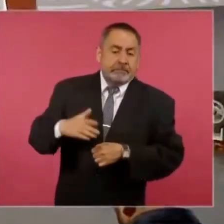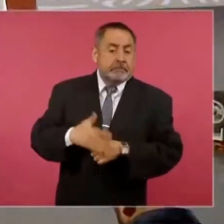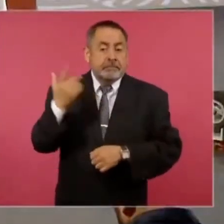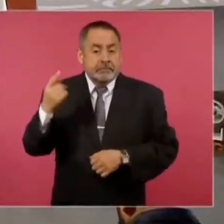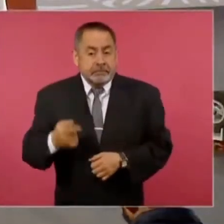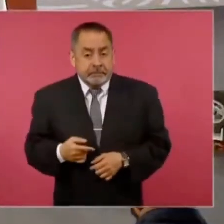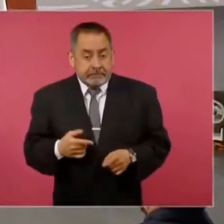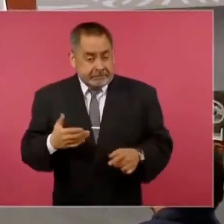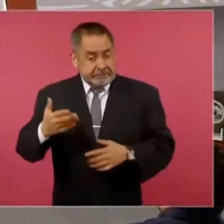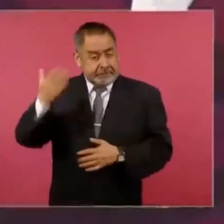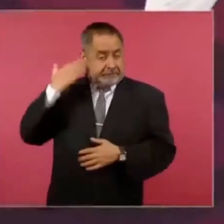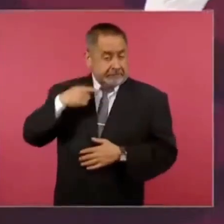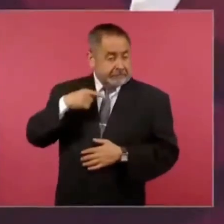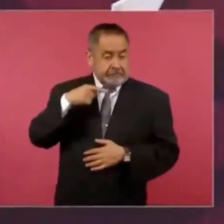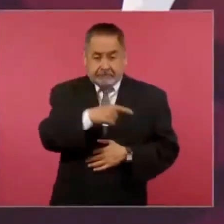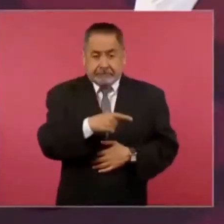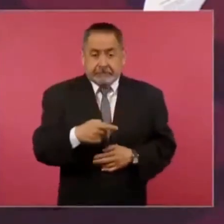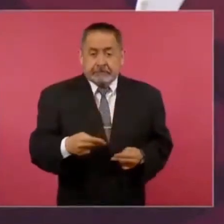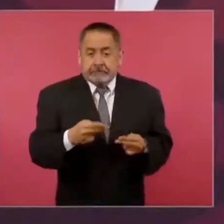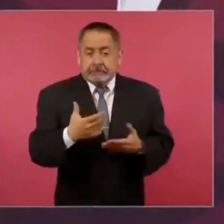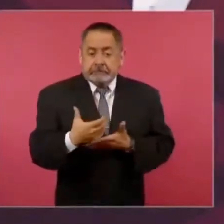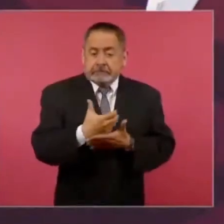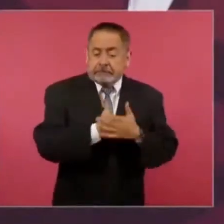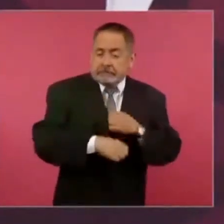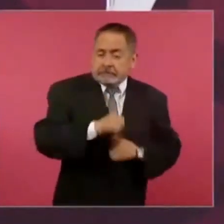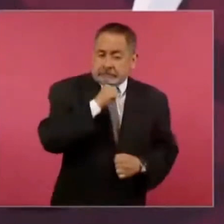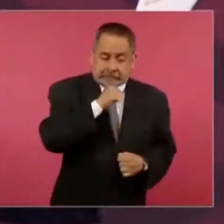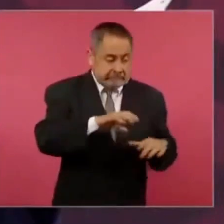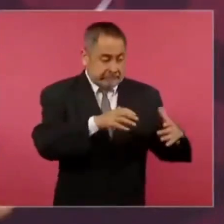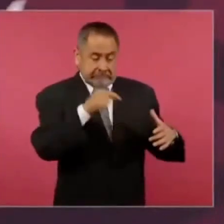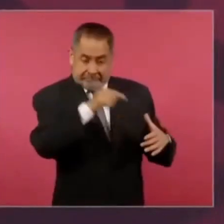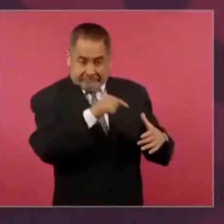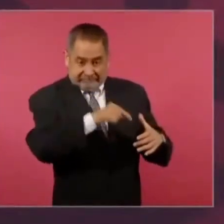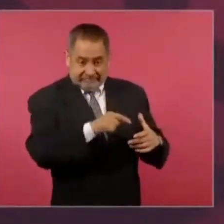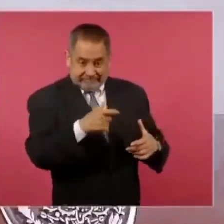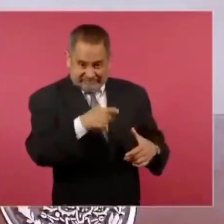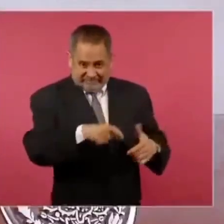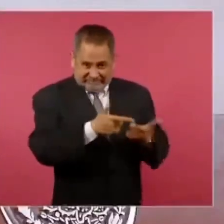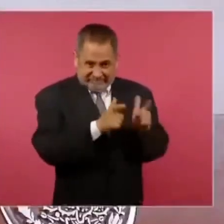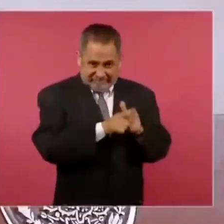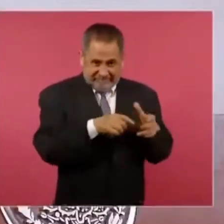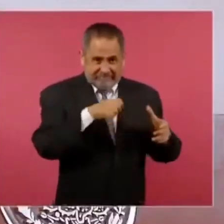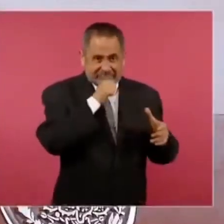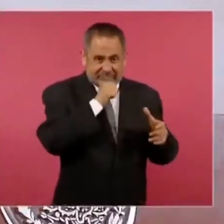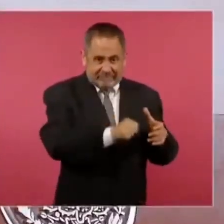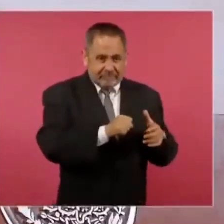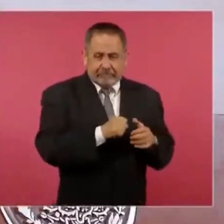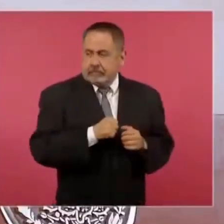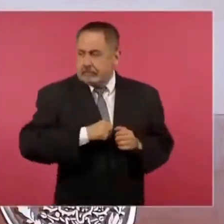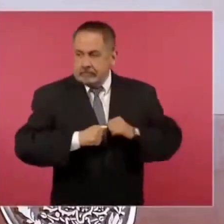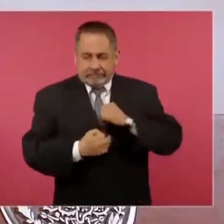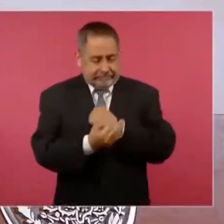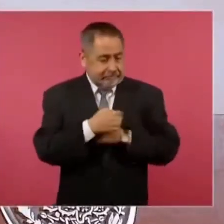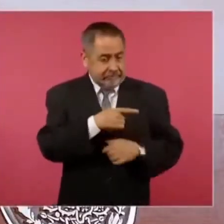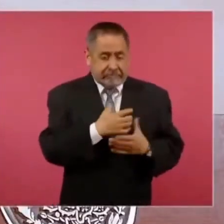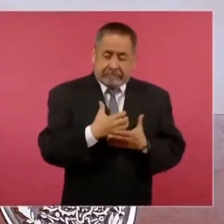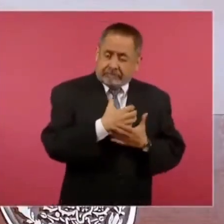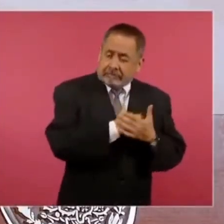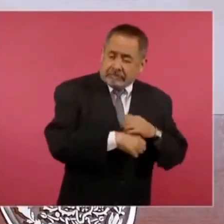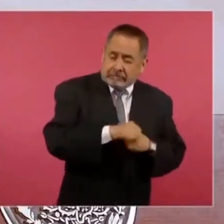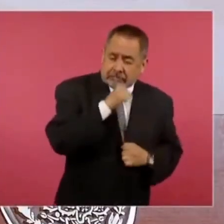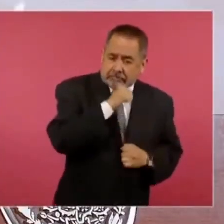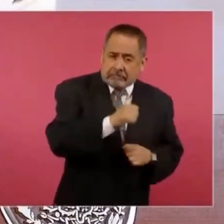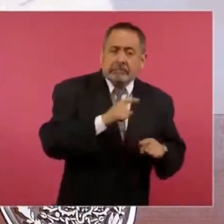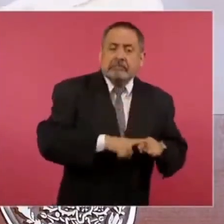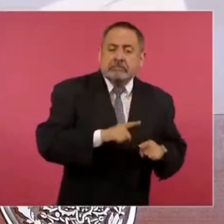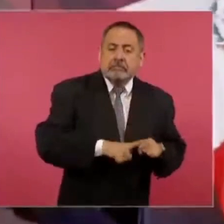más jugosos de los grupos económicos y de los traficantes de influencia